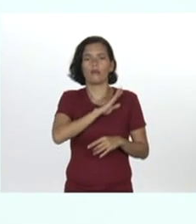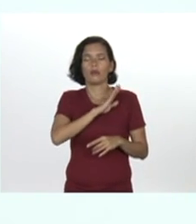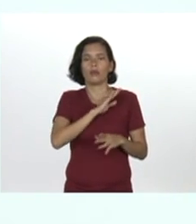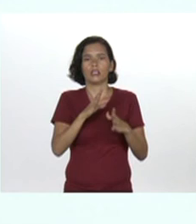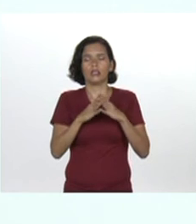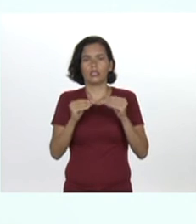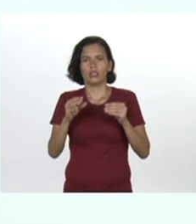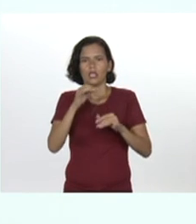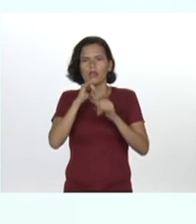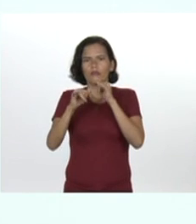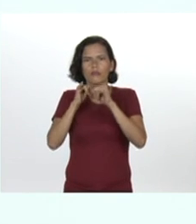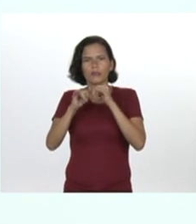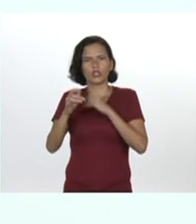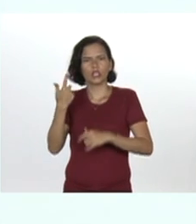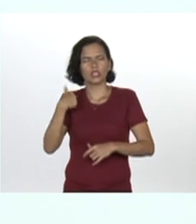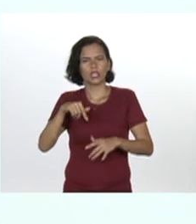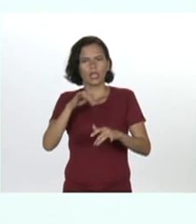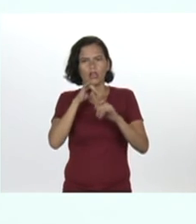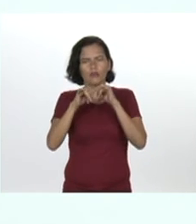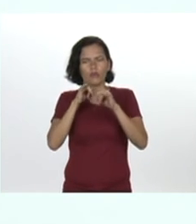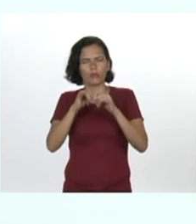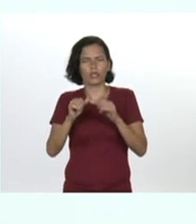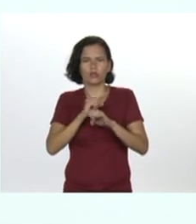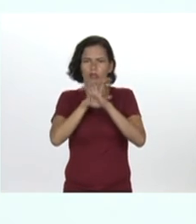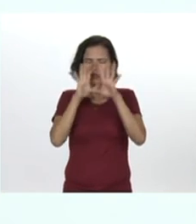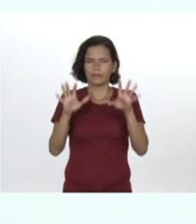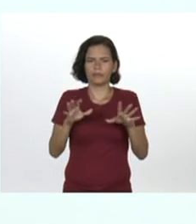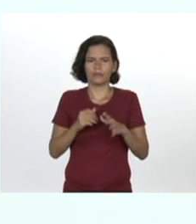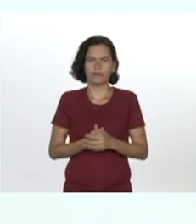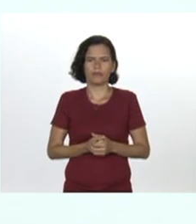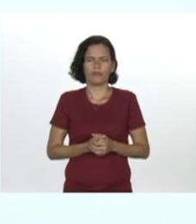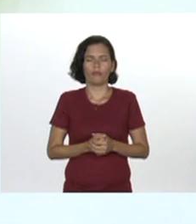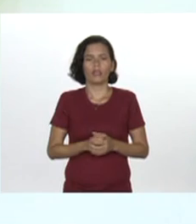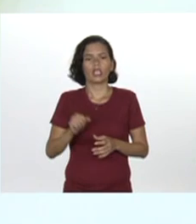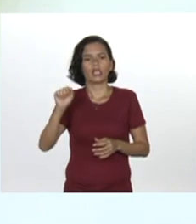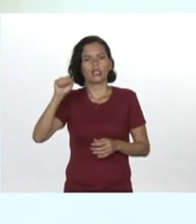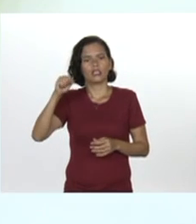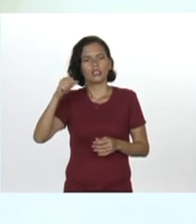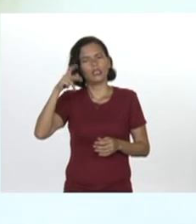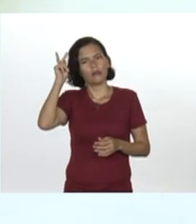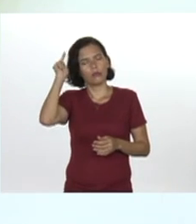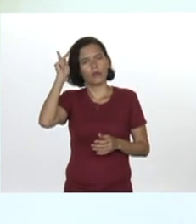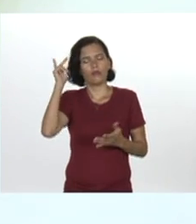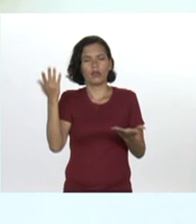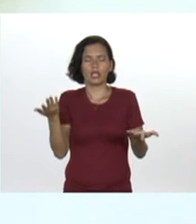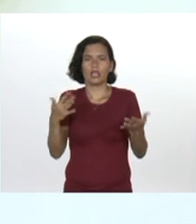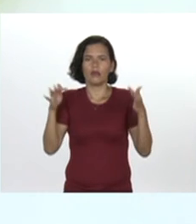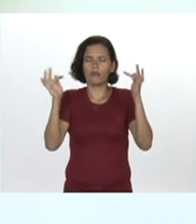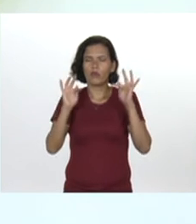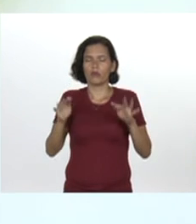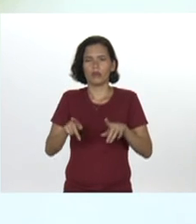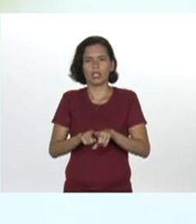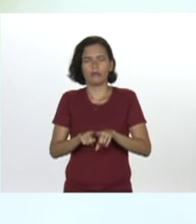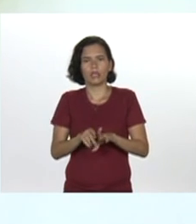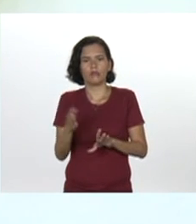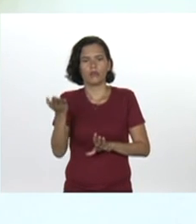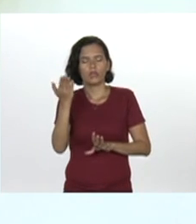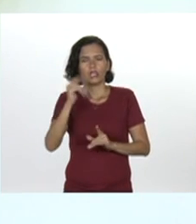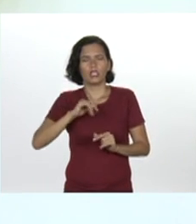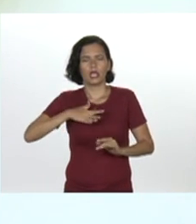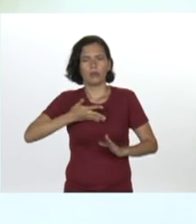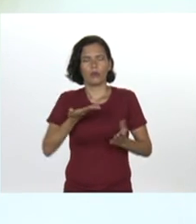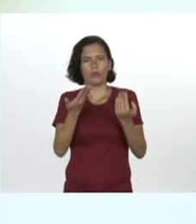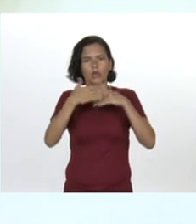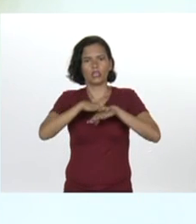todos los contenidos y que tengan esa información accesible. Cierto, mi profe, y qué manera también importante de que